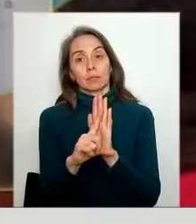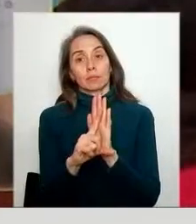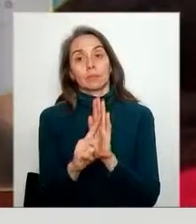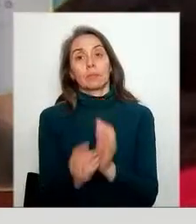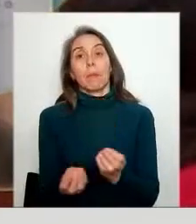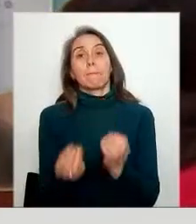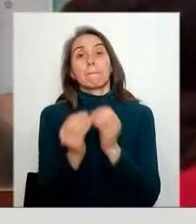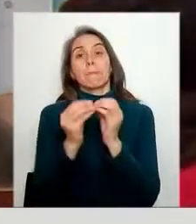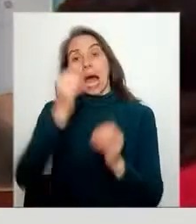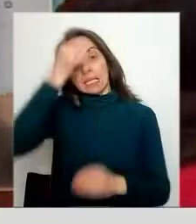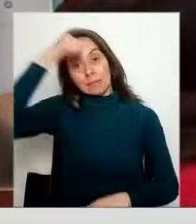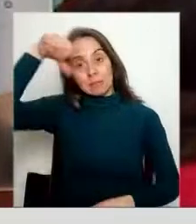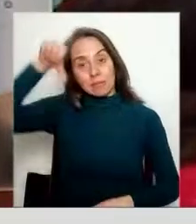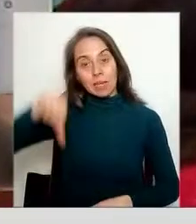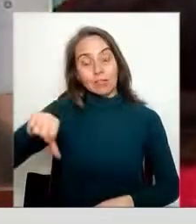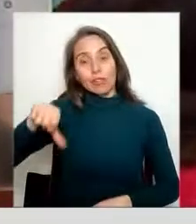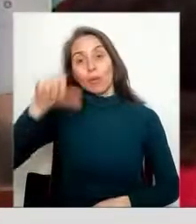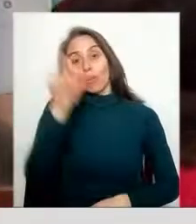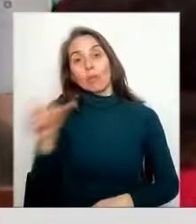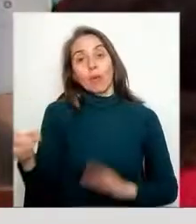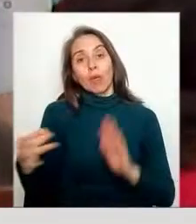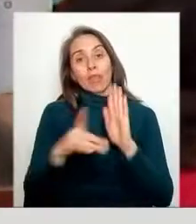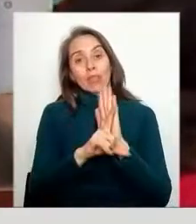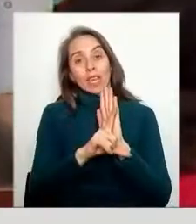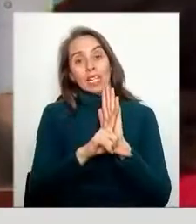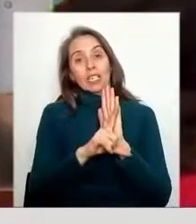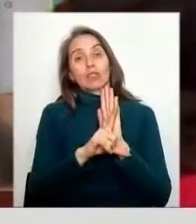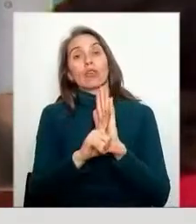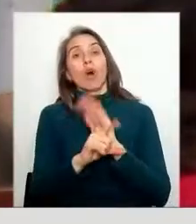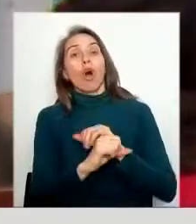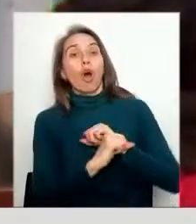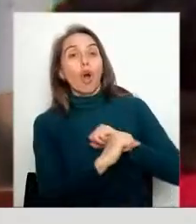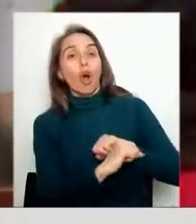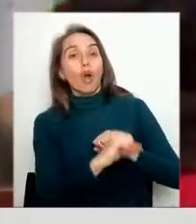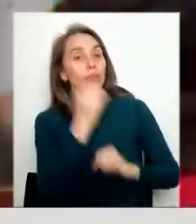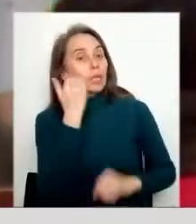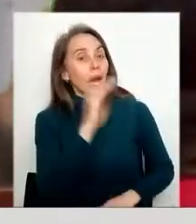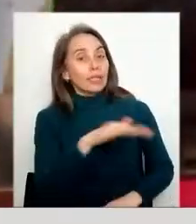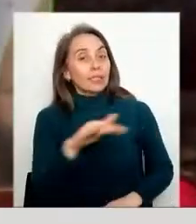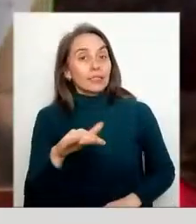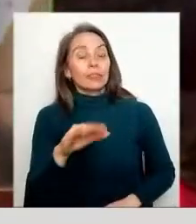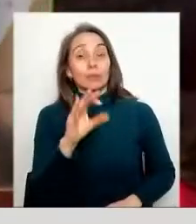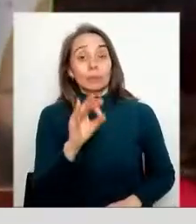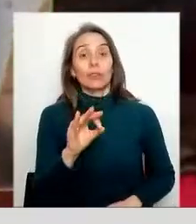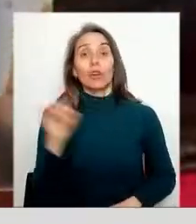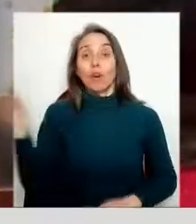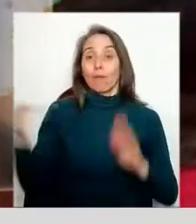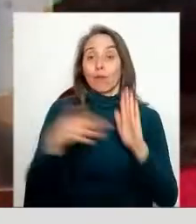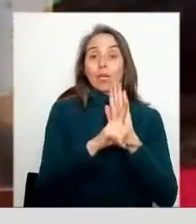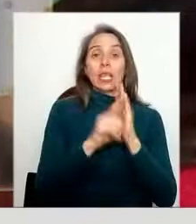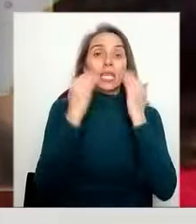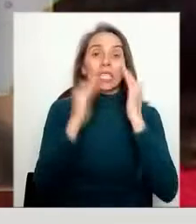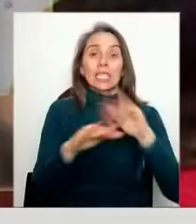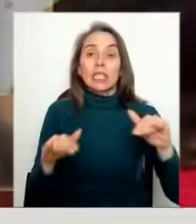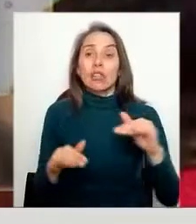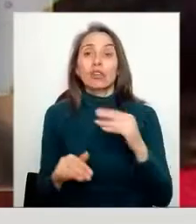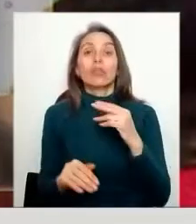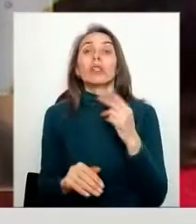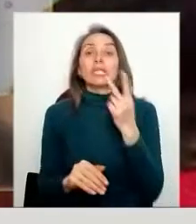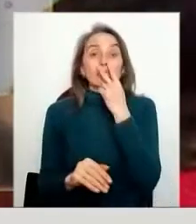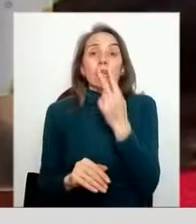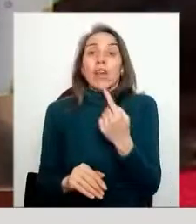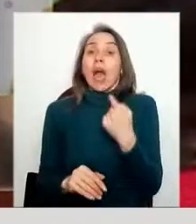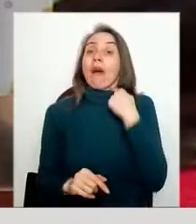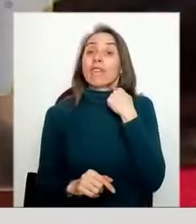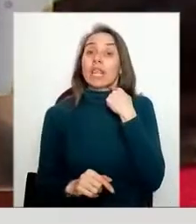delitos toda vez que sean cometidos contra niños o esto se encuentra en los afectados por el delito y sus circunstancias este